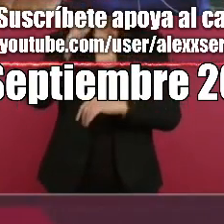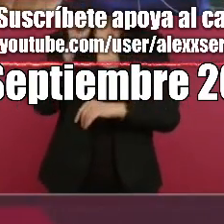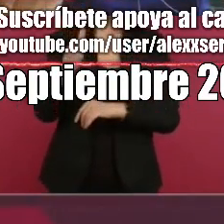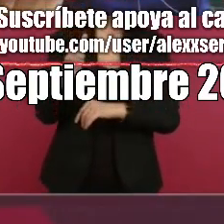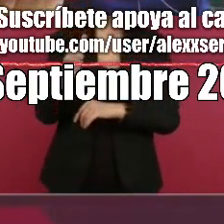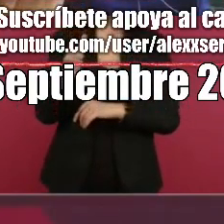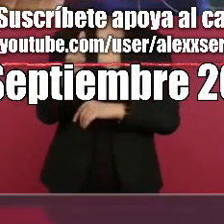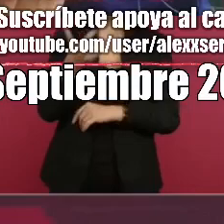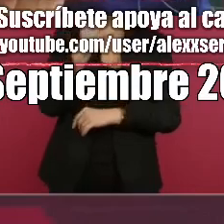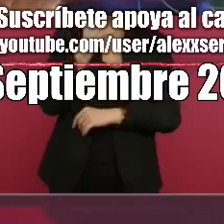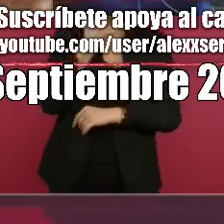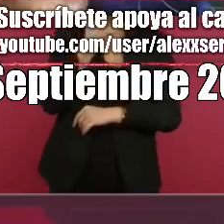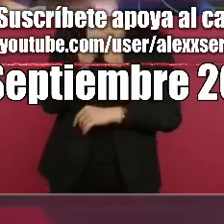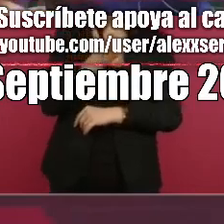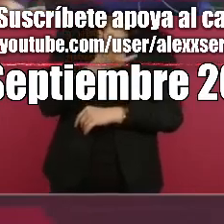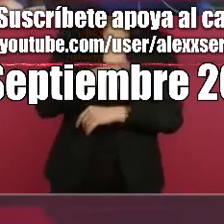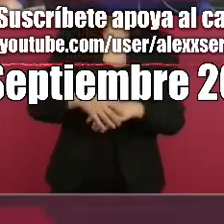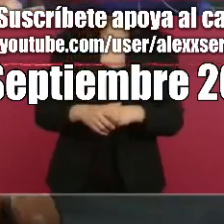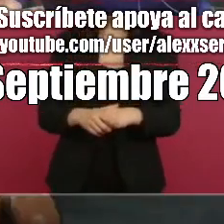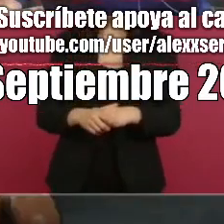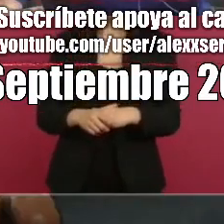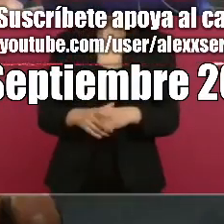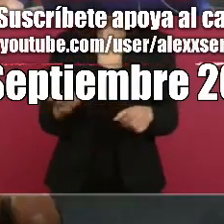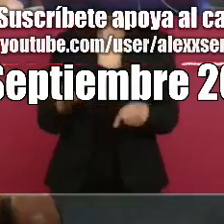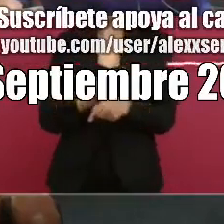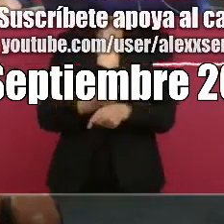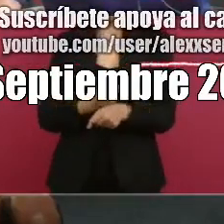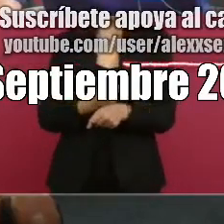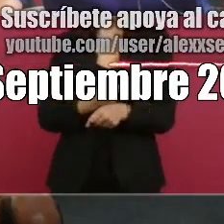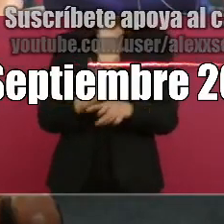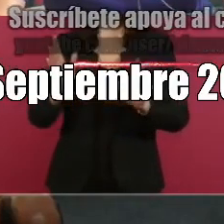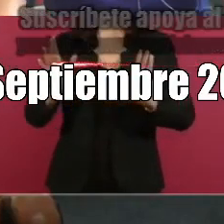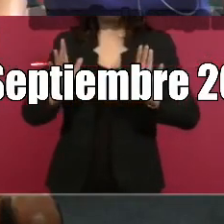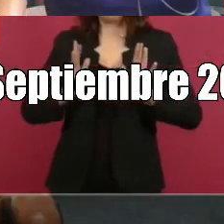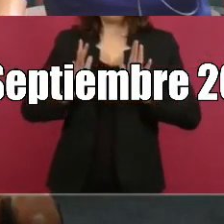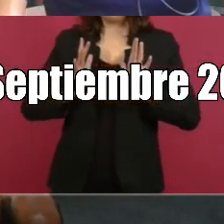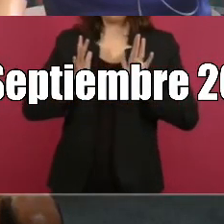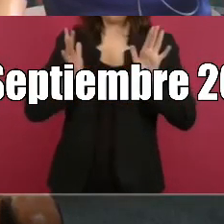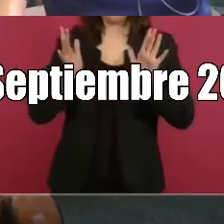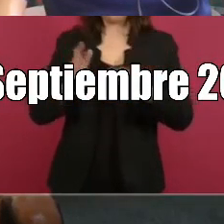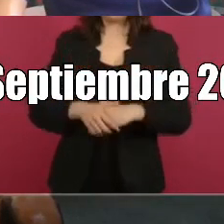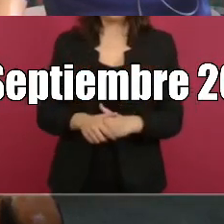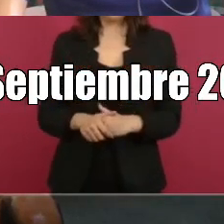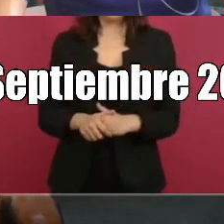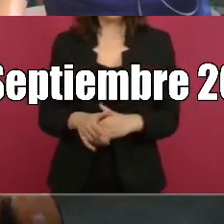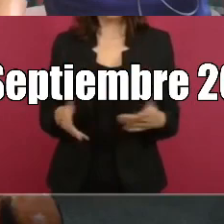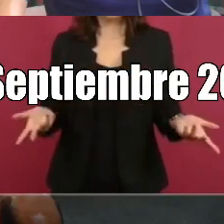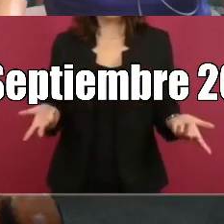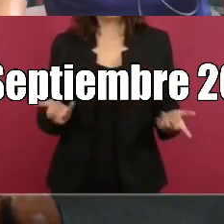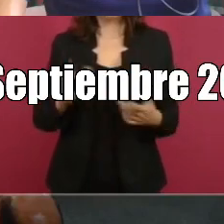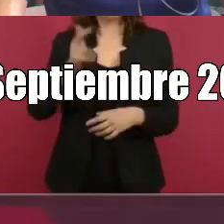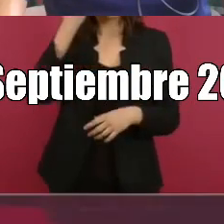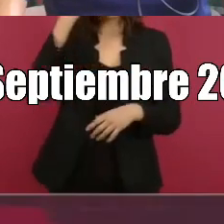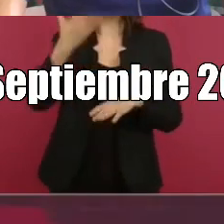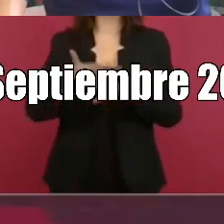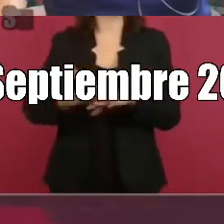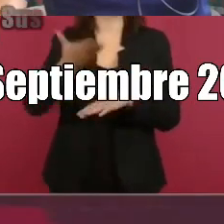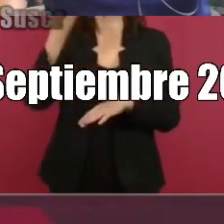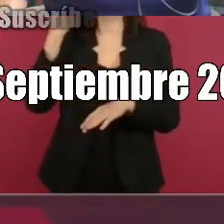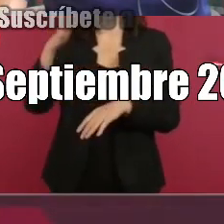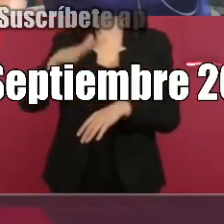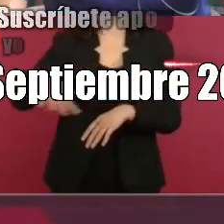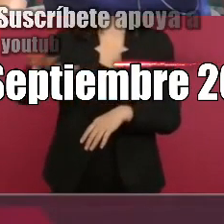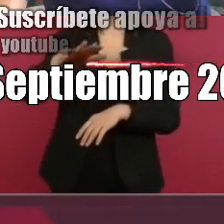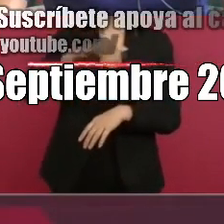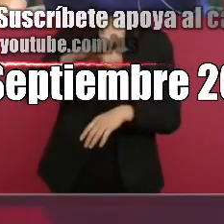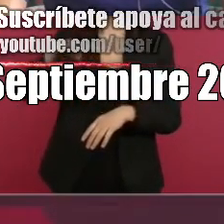Eso, ni siquiera cuando los maestros tomaron las vías allá en